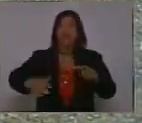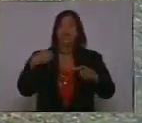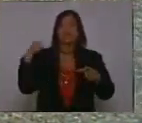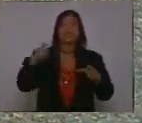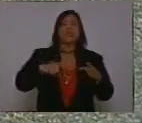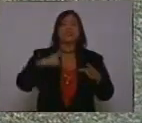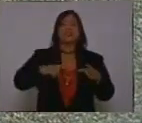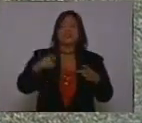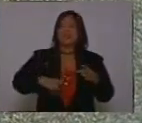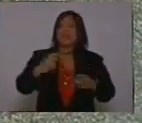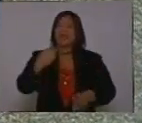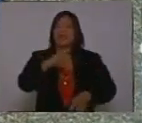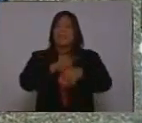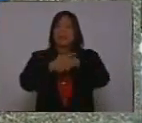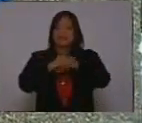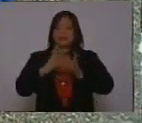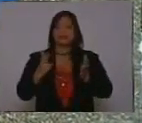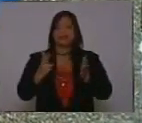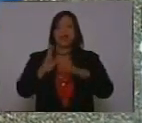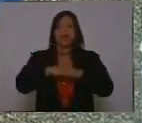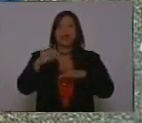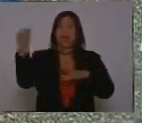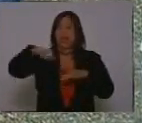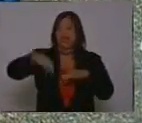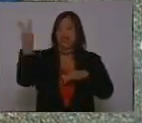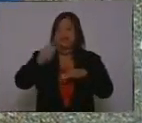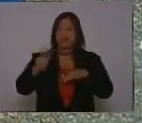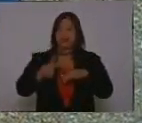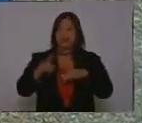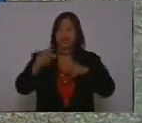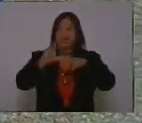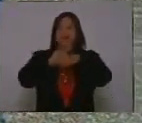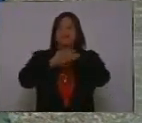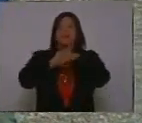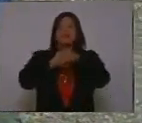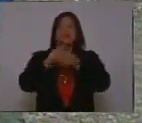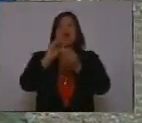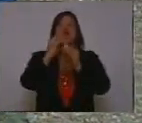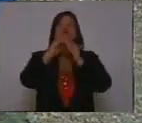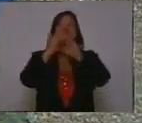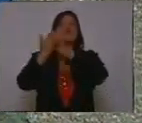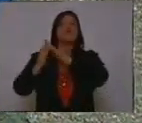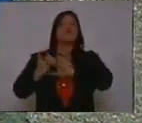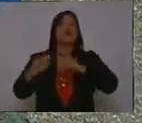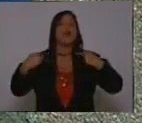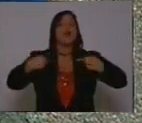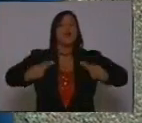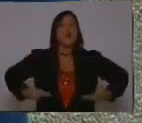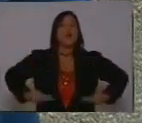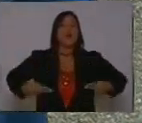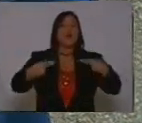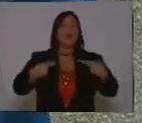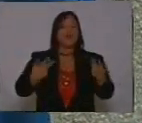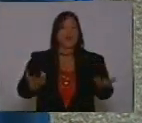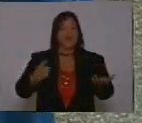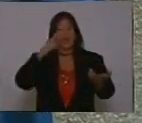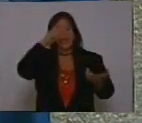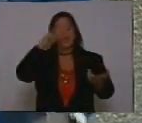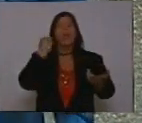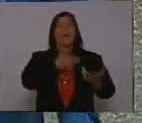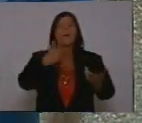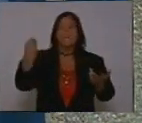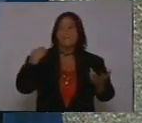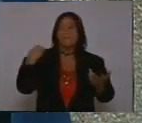necesitan de medicina. Porque en Venezuela yo estudio una medicina comunitaria y humanista, donde el comandante